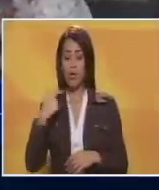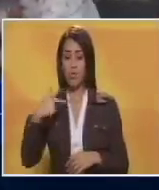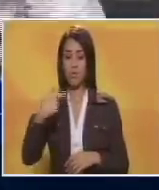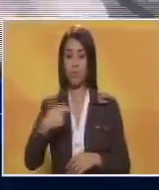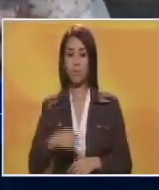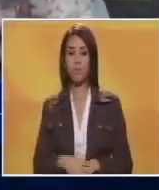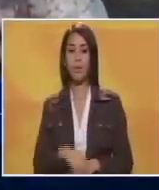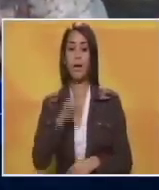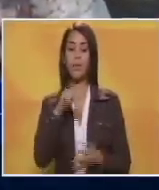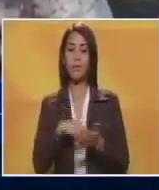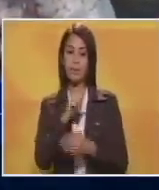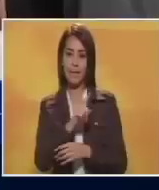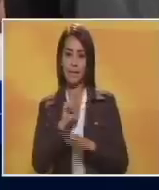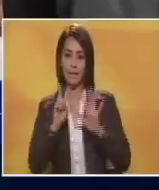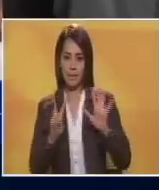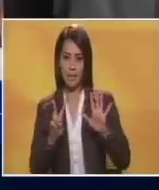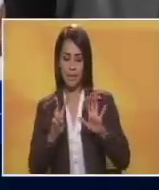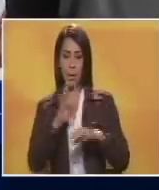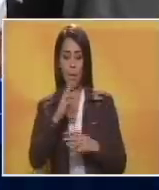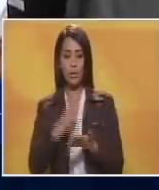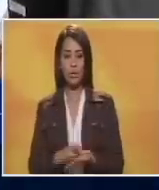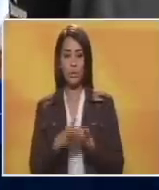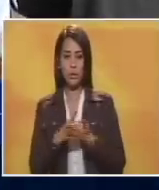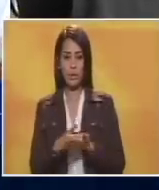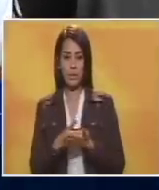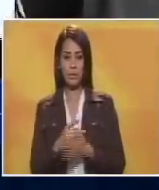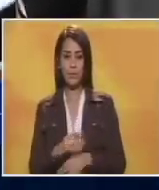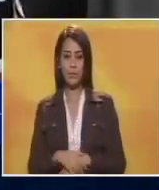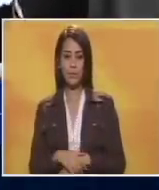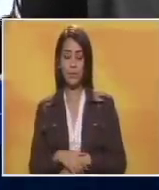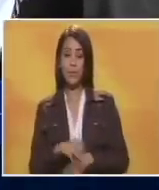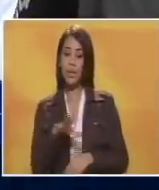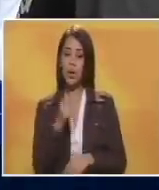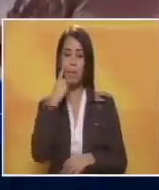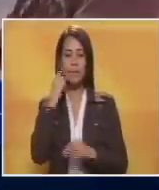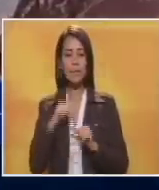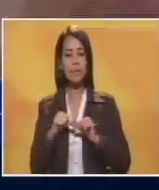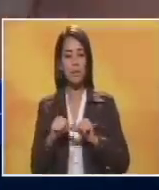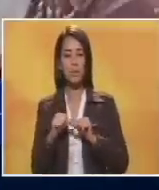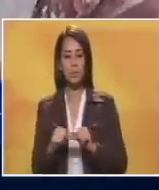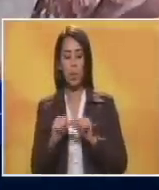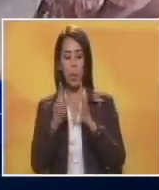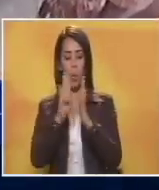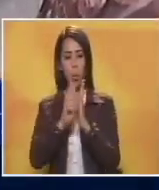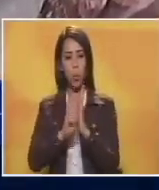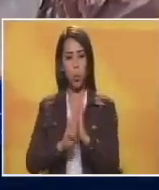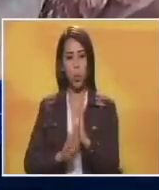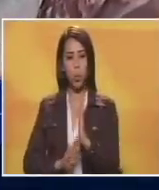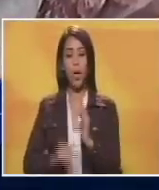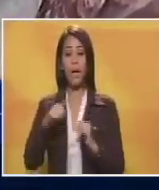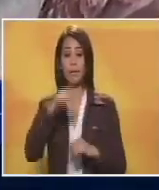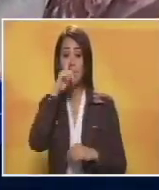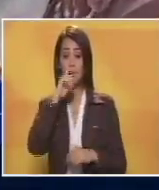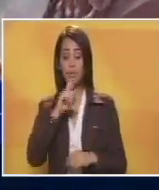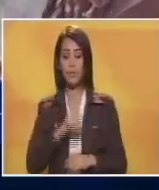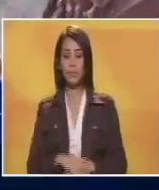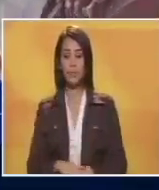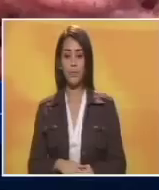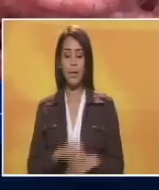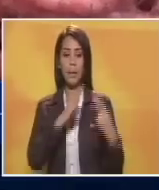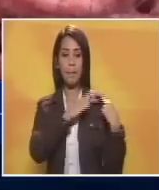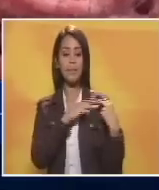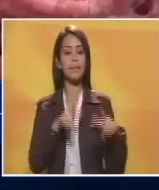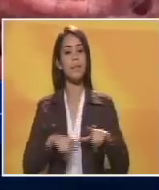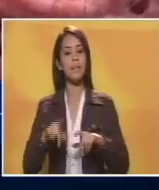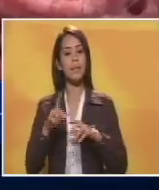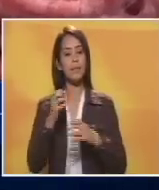En el 2017 fue de 4 kilogramos. La tendencia continuará en caída este 2018. Representantes del sector